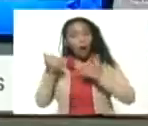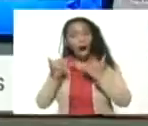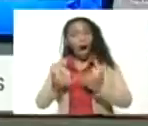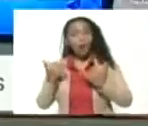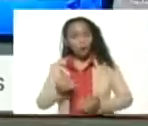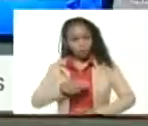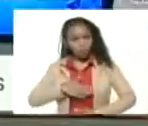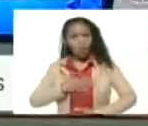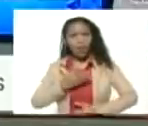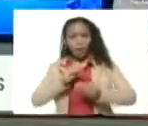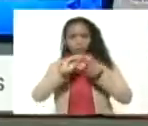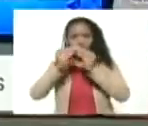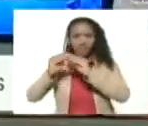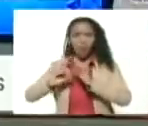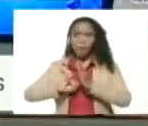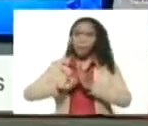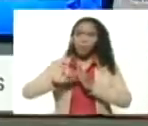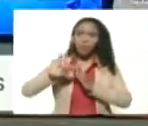puedan elevar